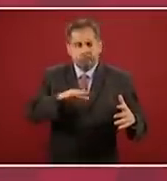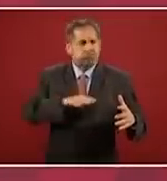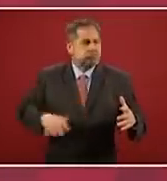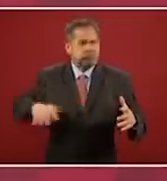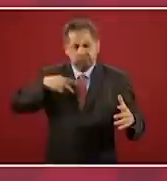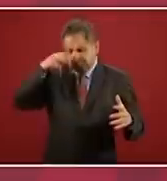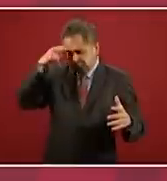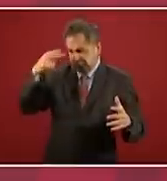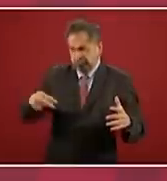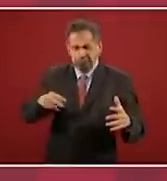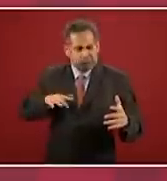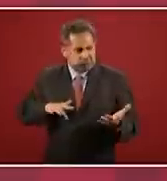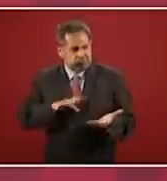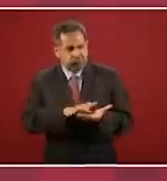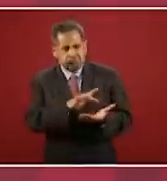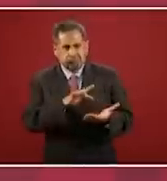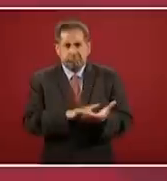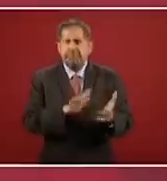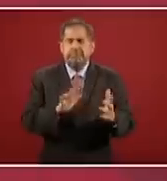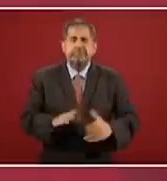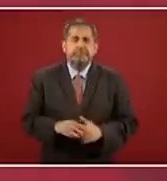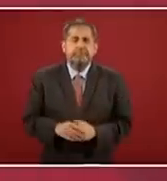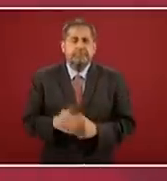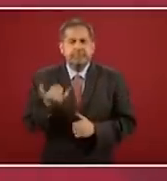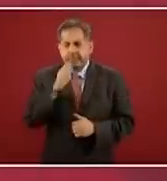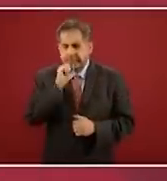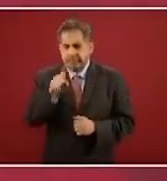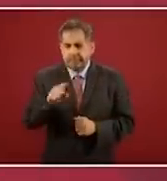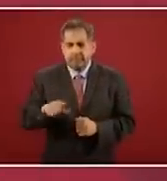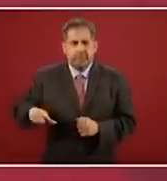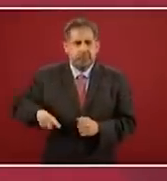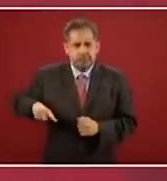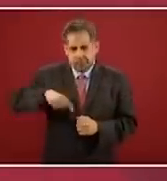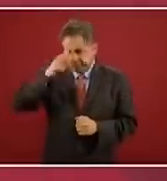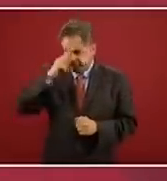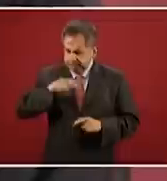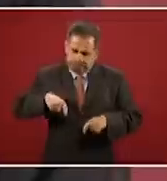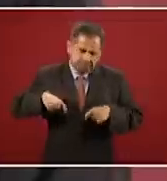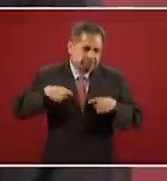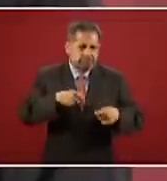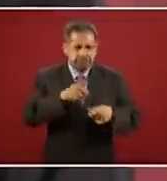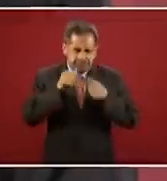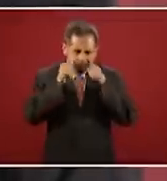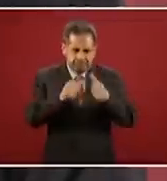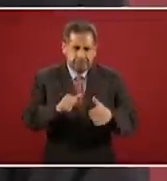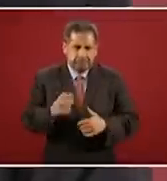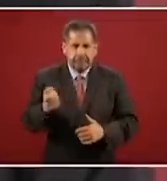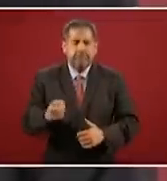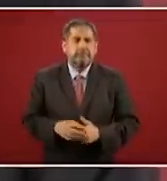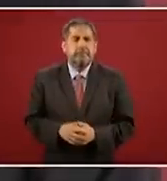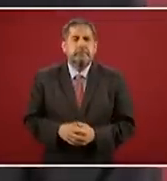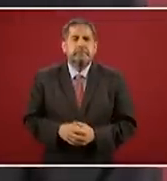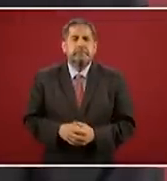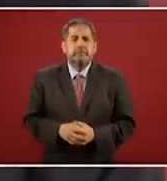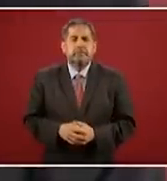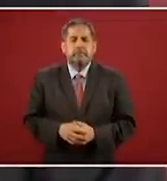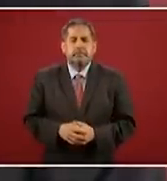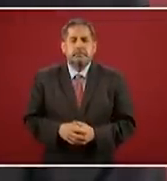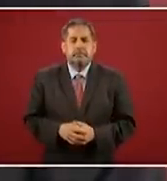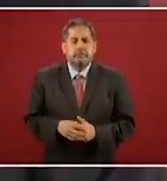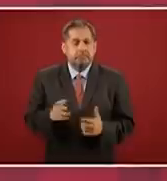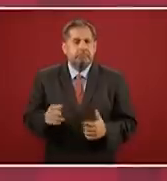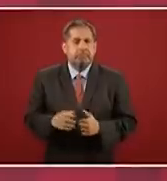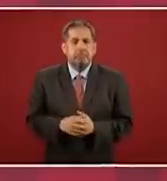así, y desde luego del gobierno de México. Entonces, vamos